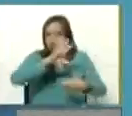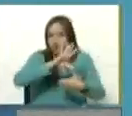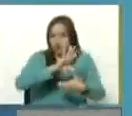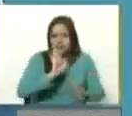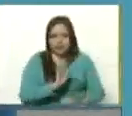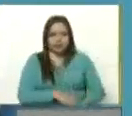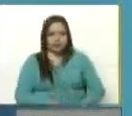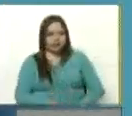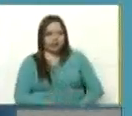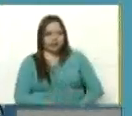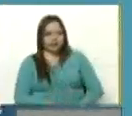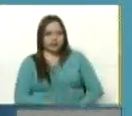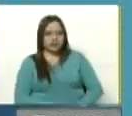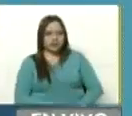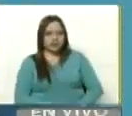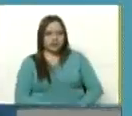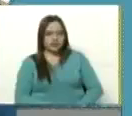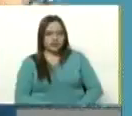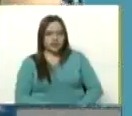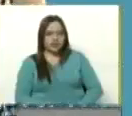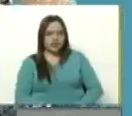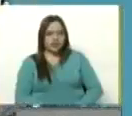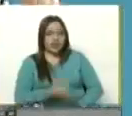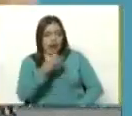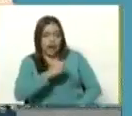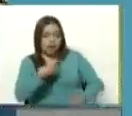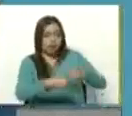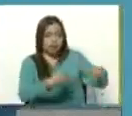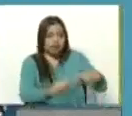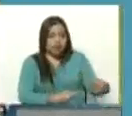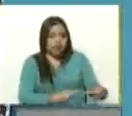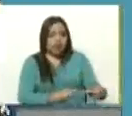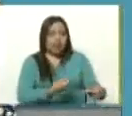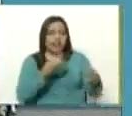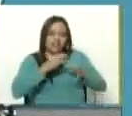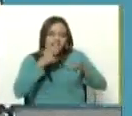que son los herederos verdaderos del nazismo